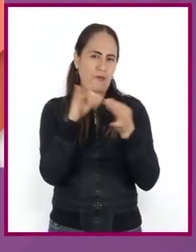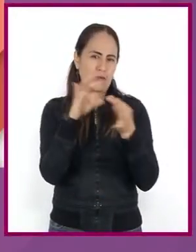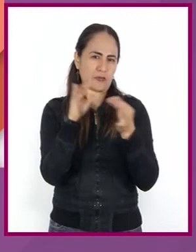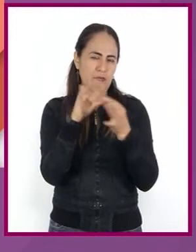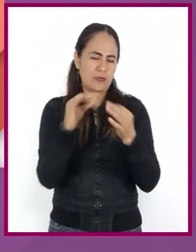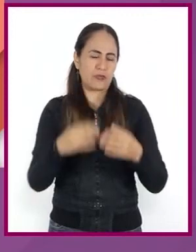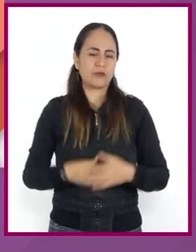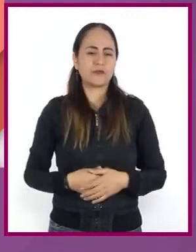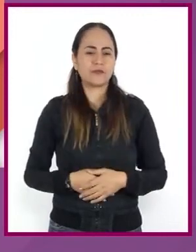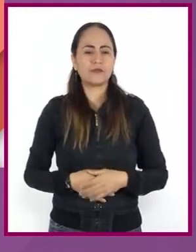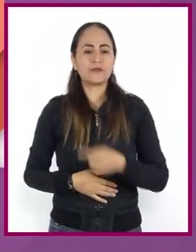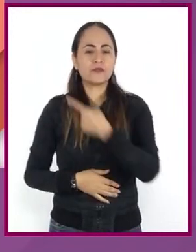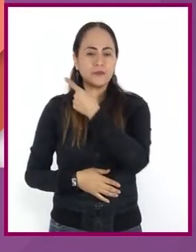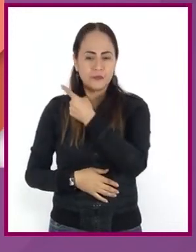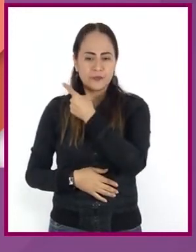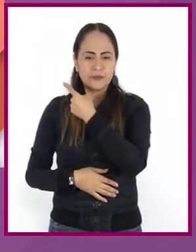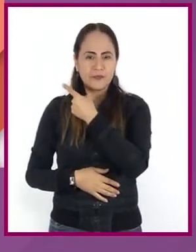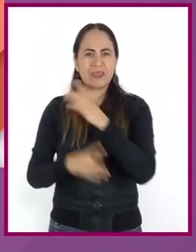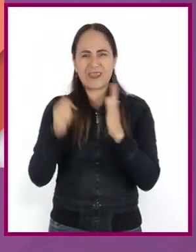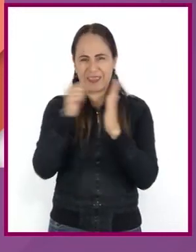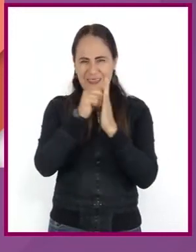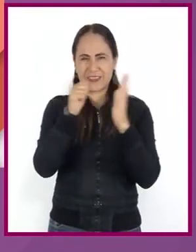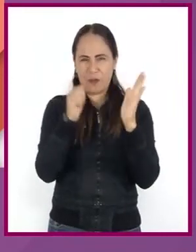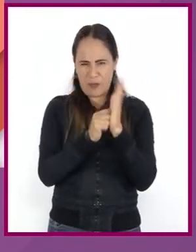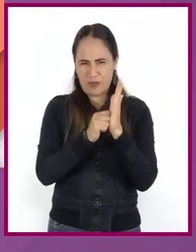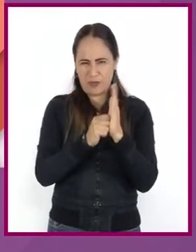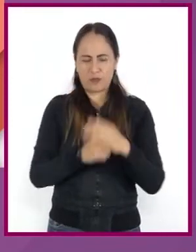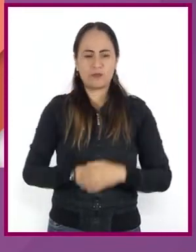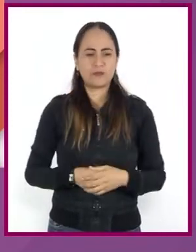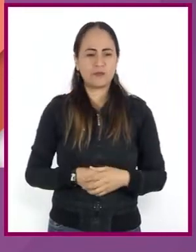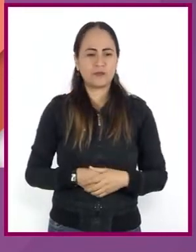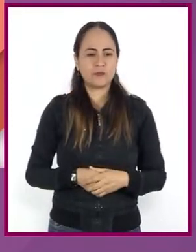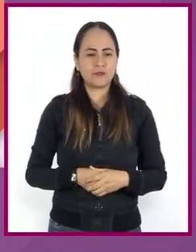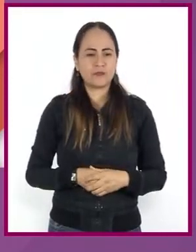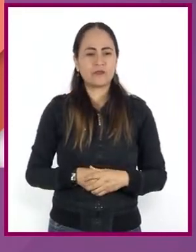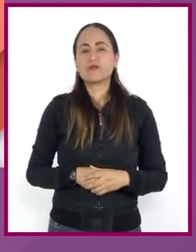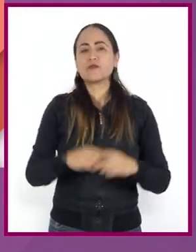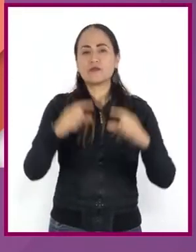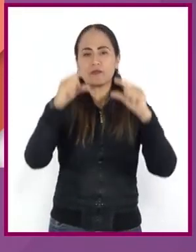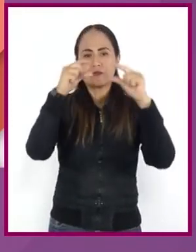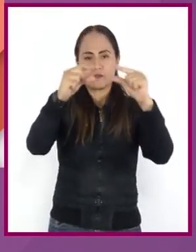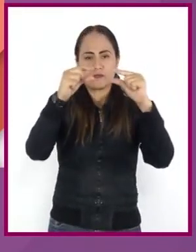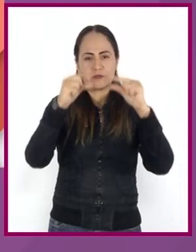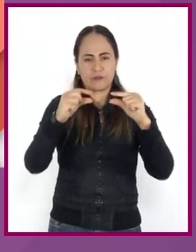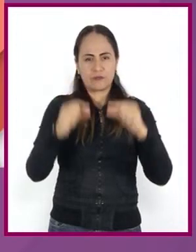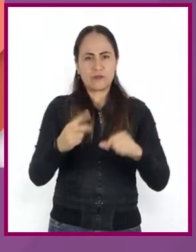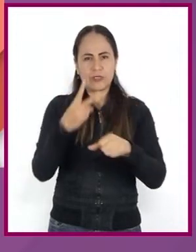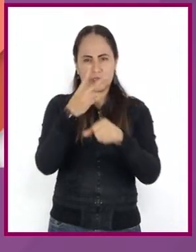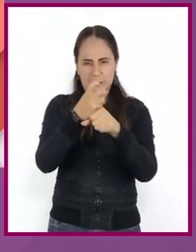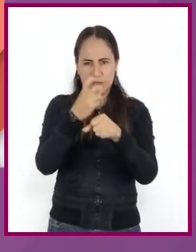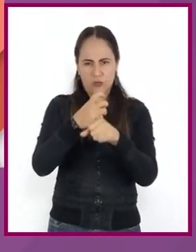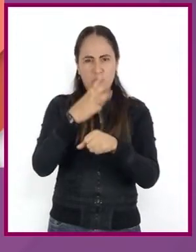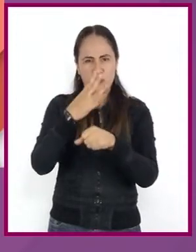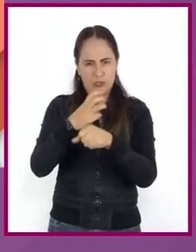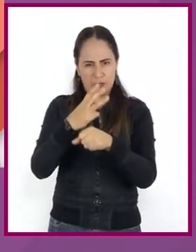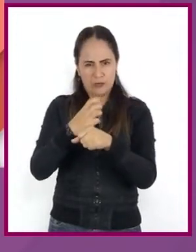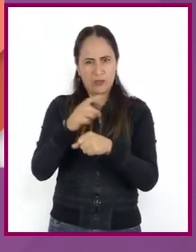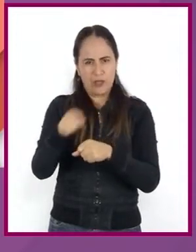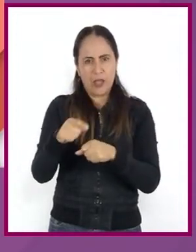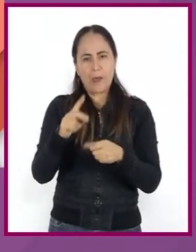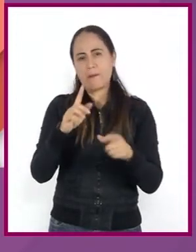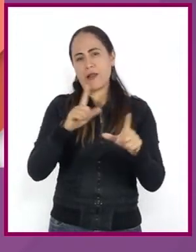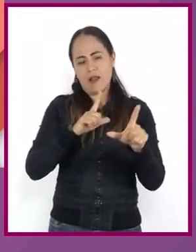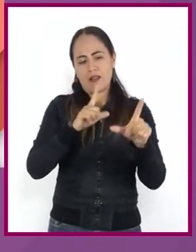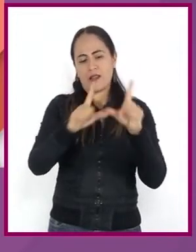Muestra de testamento. Los subtítulos o clausulados presentan la siguiente